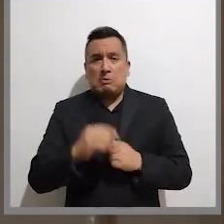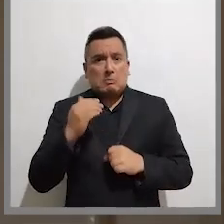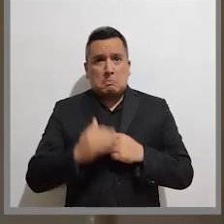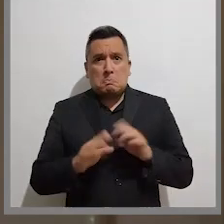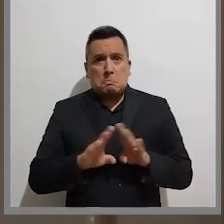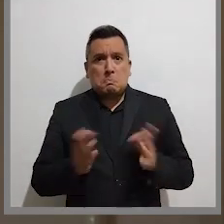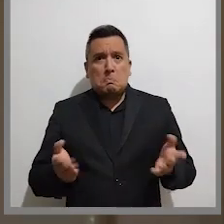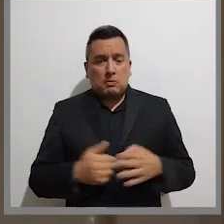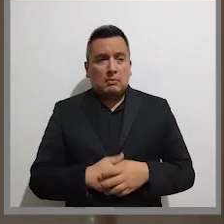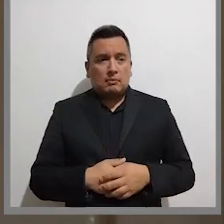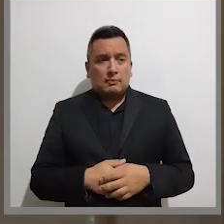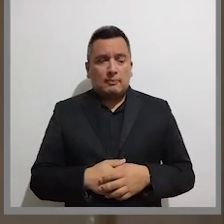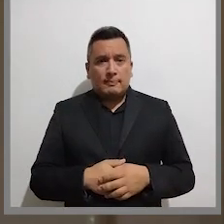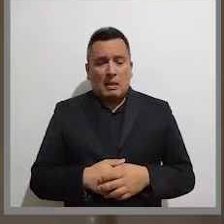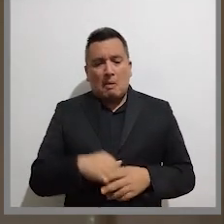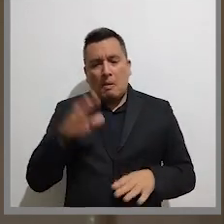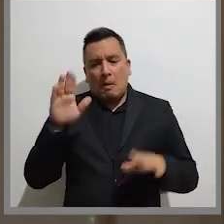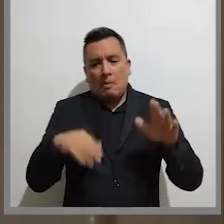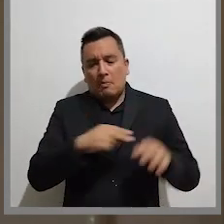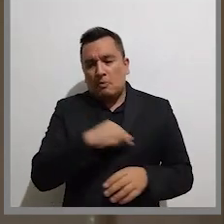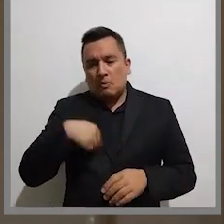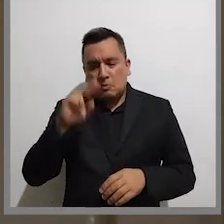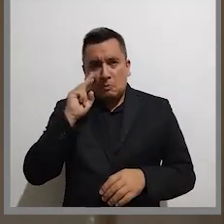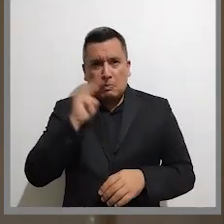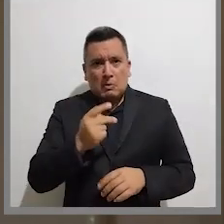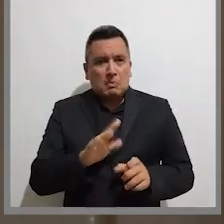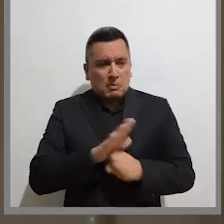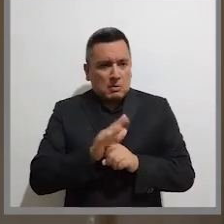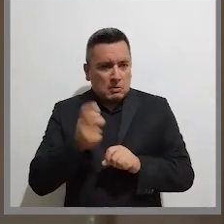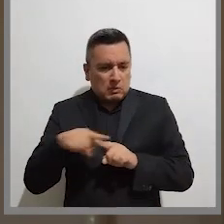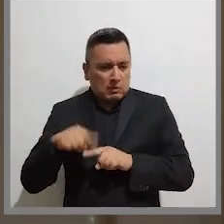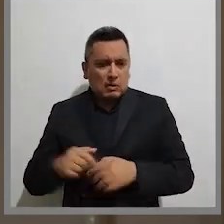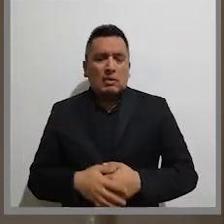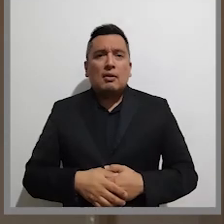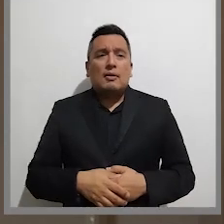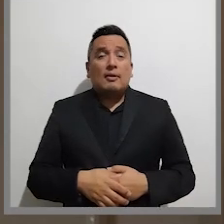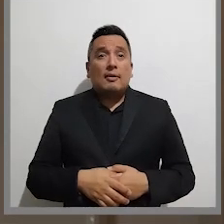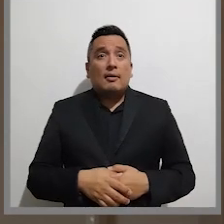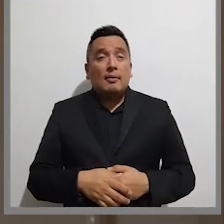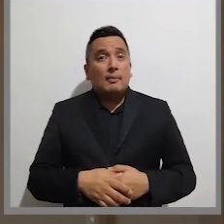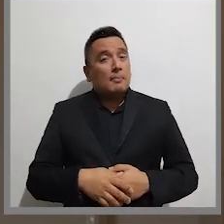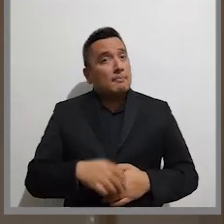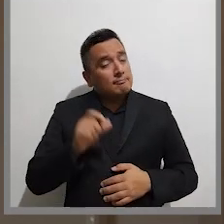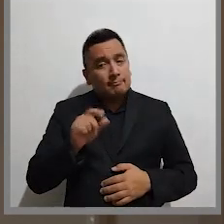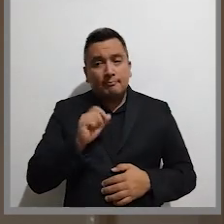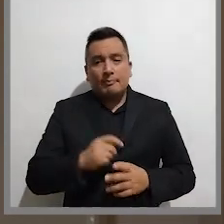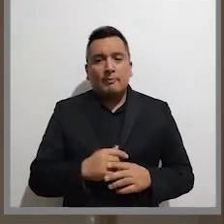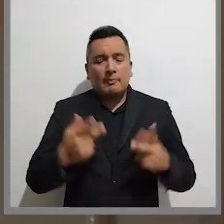que seguramente a veces cuando vemos este tipo de series, este tipo de películas, incluso las